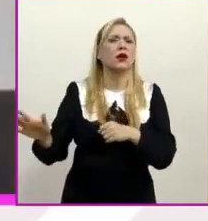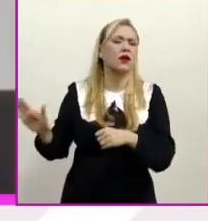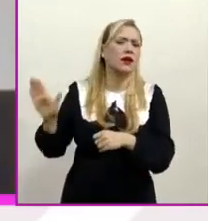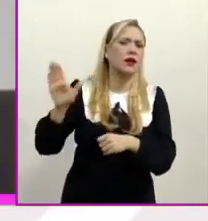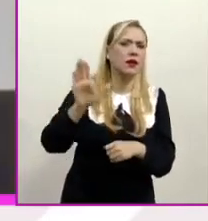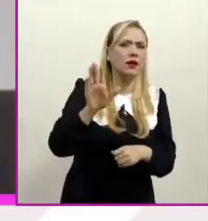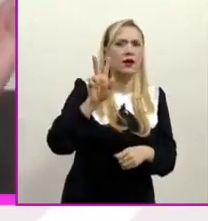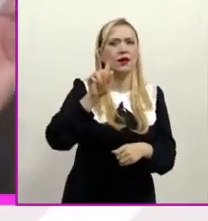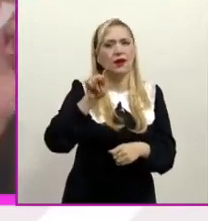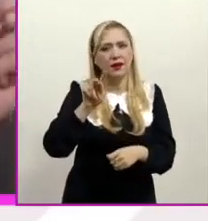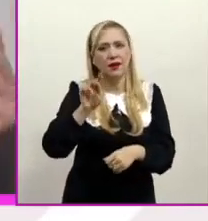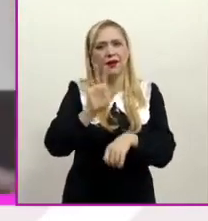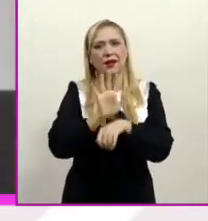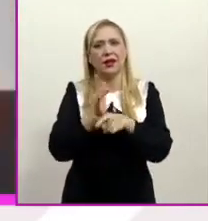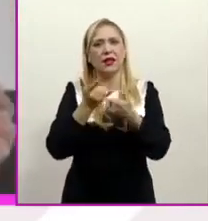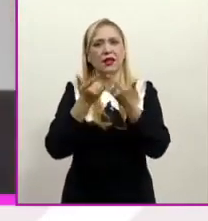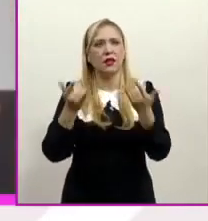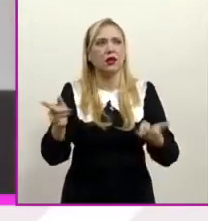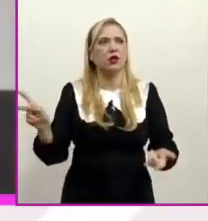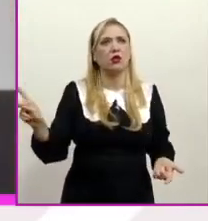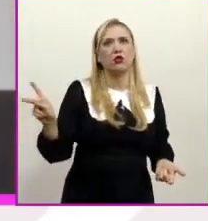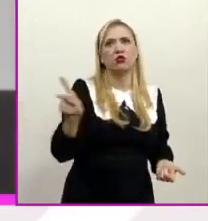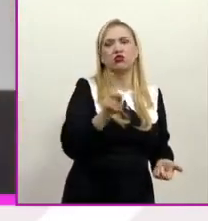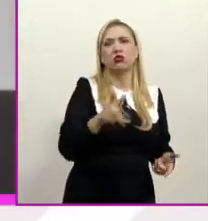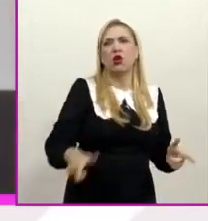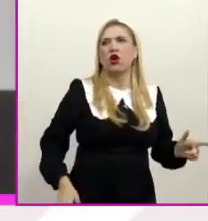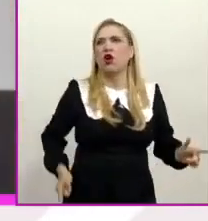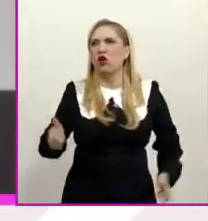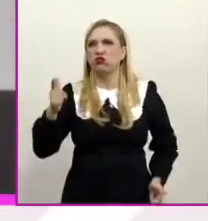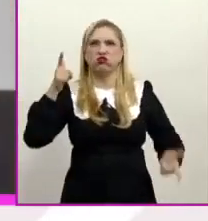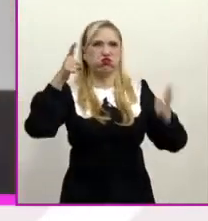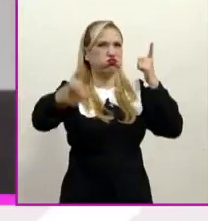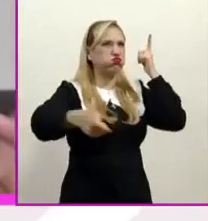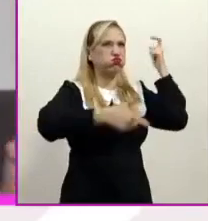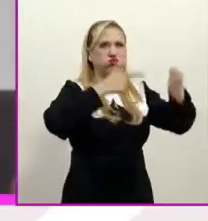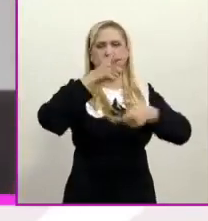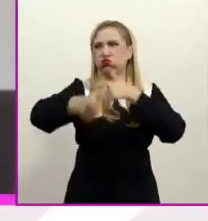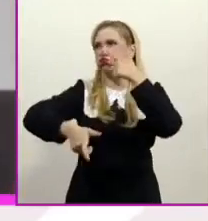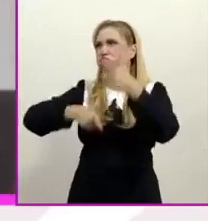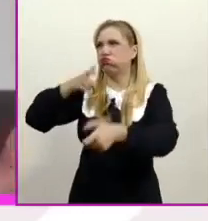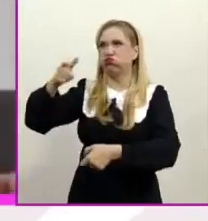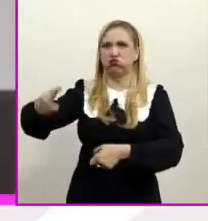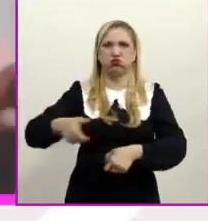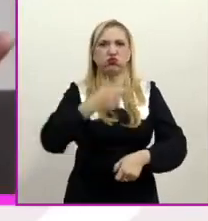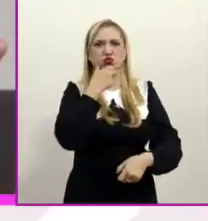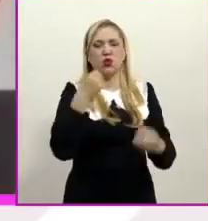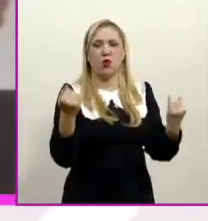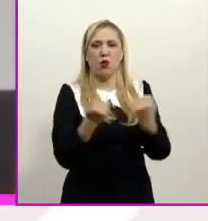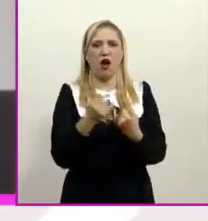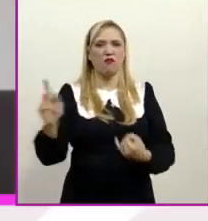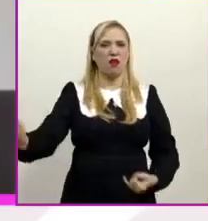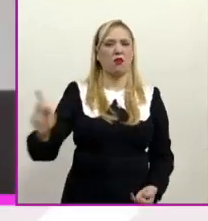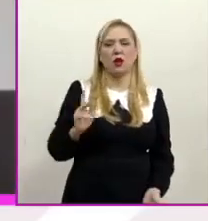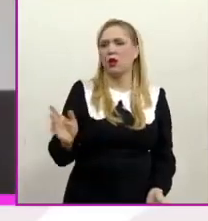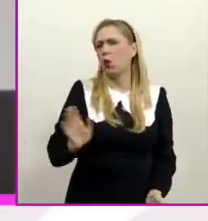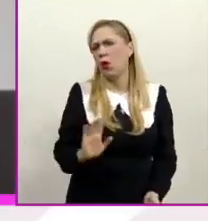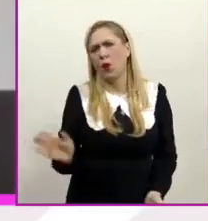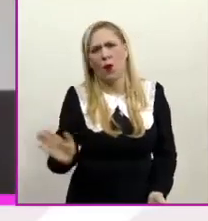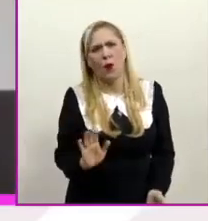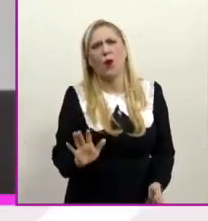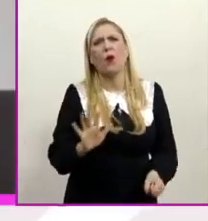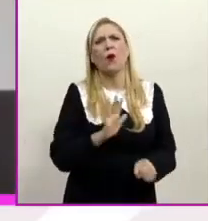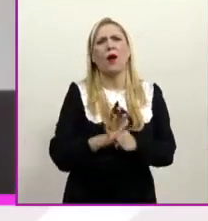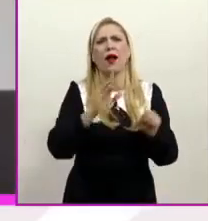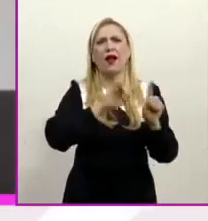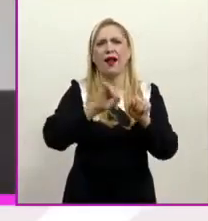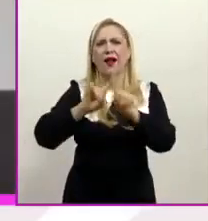decir que todos los personajes ahora van a sacar pistolas y van a ser retratados como los hombres, ¿no? O sea, ¿cuál es la diversidad